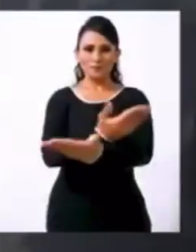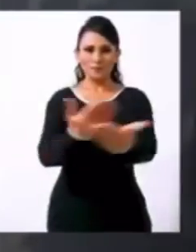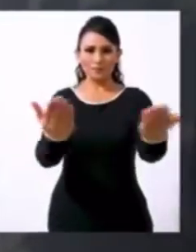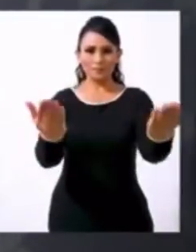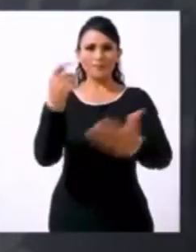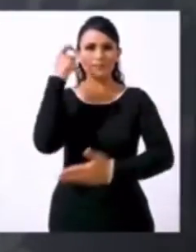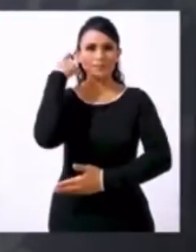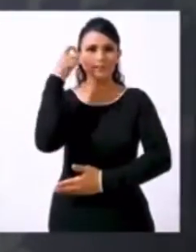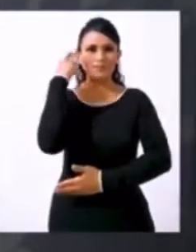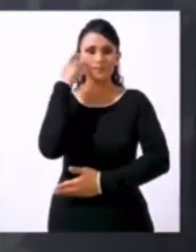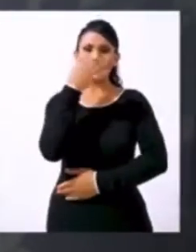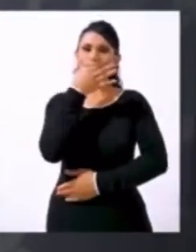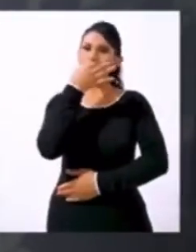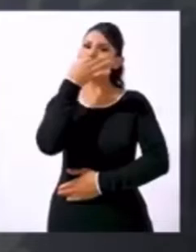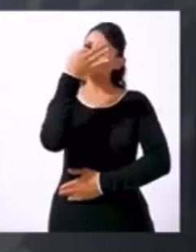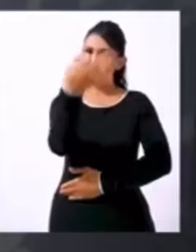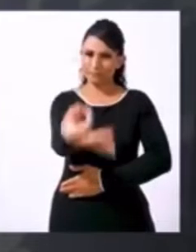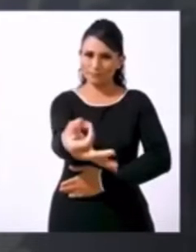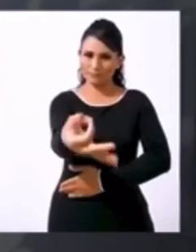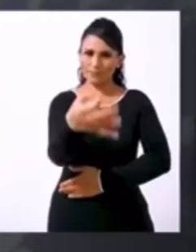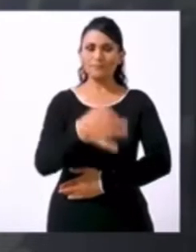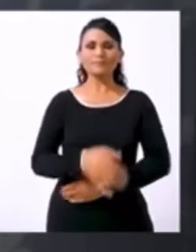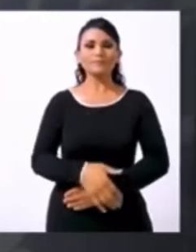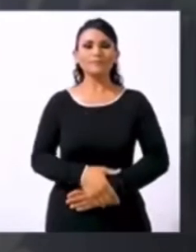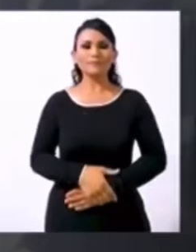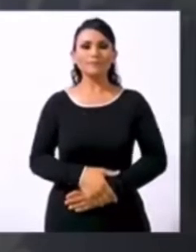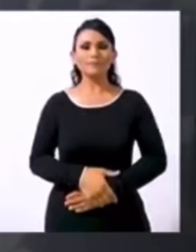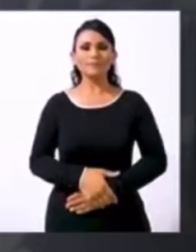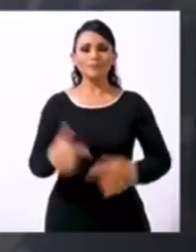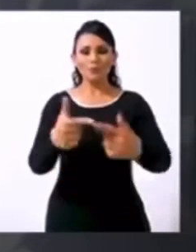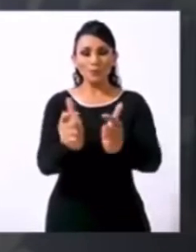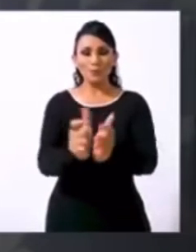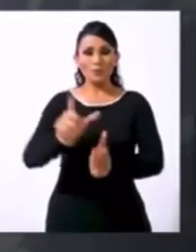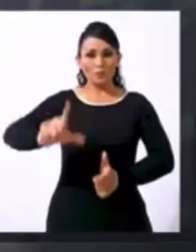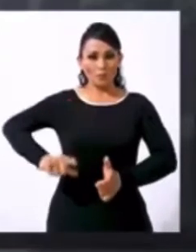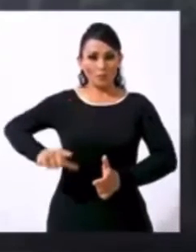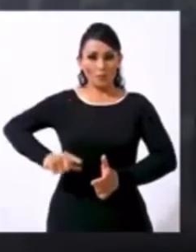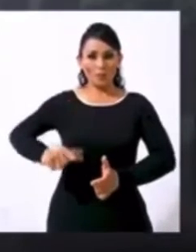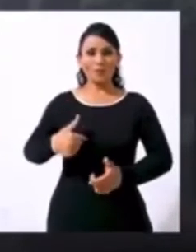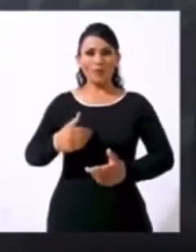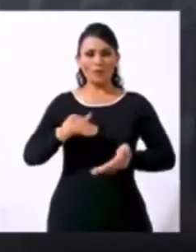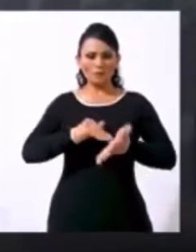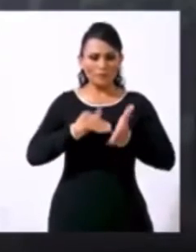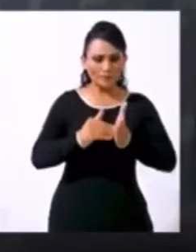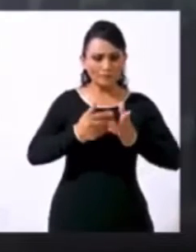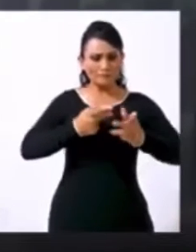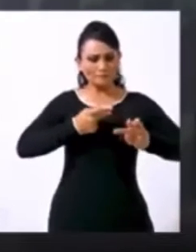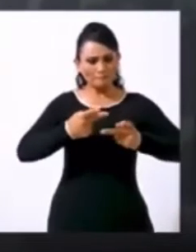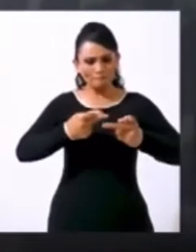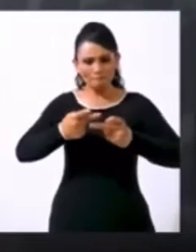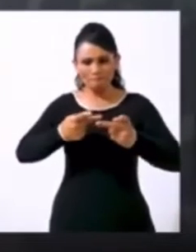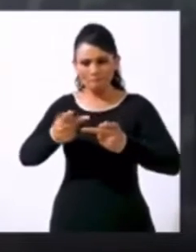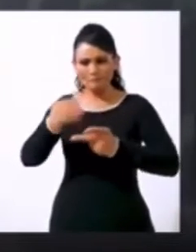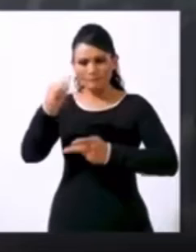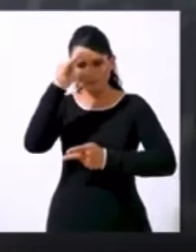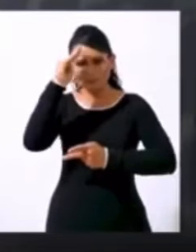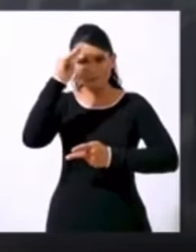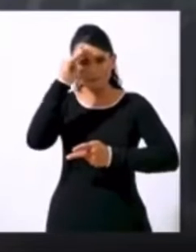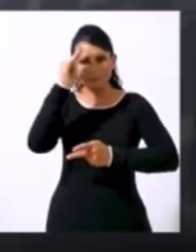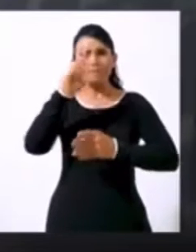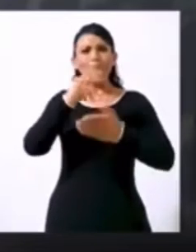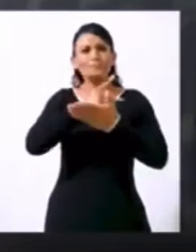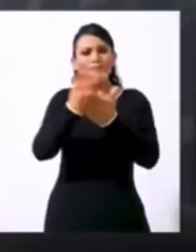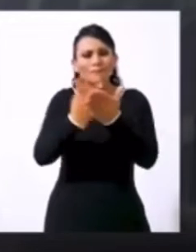A toda la sociedad que está. Les informo que hemos diseñado una estrategia dirigida a